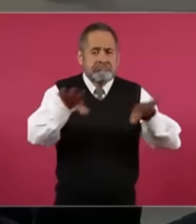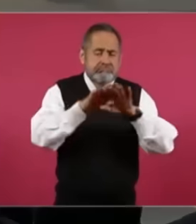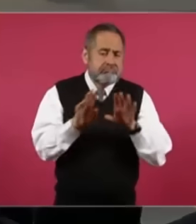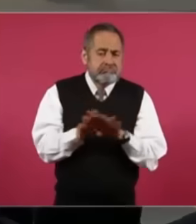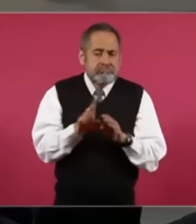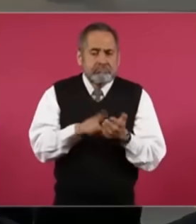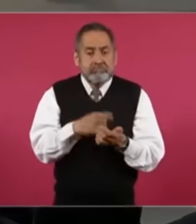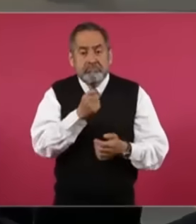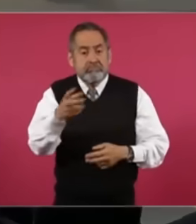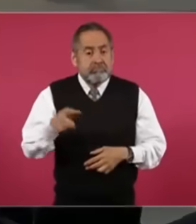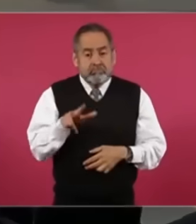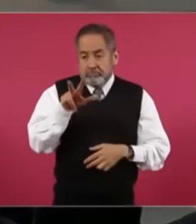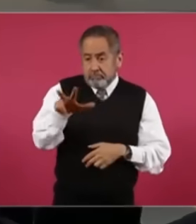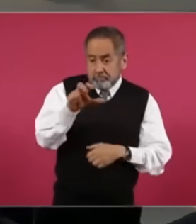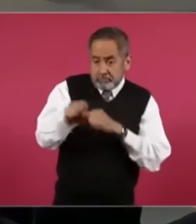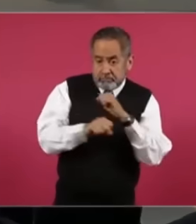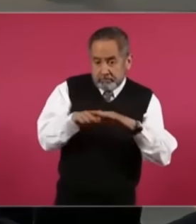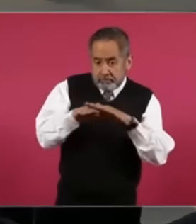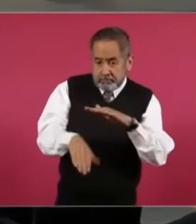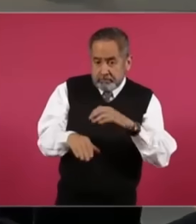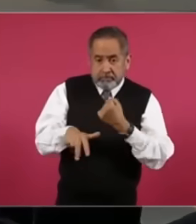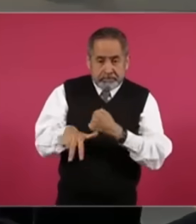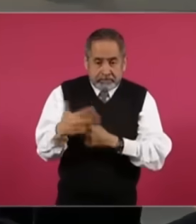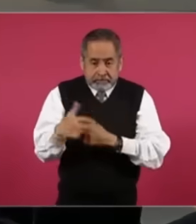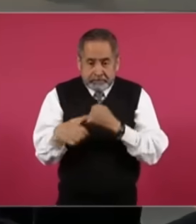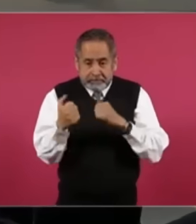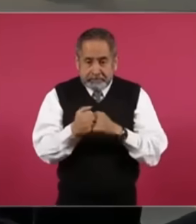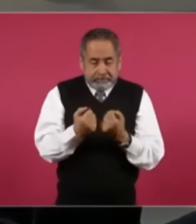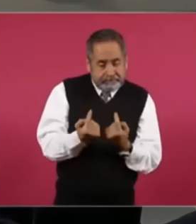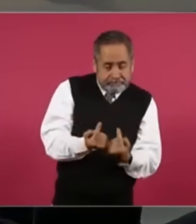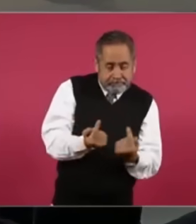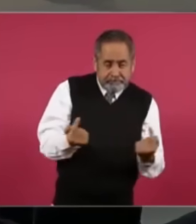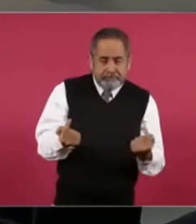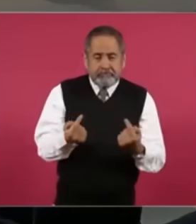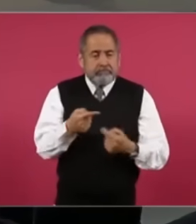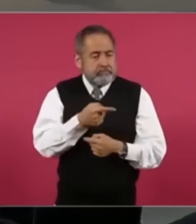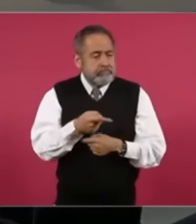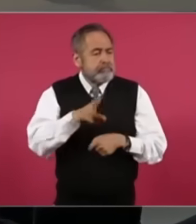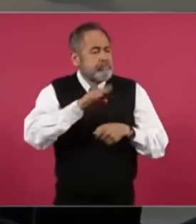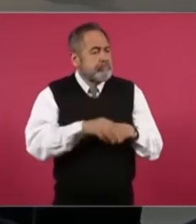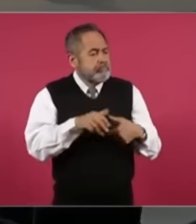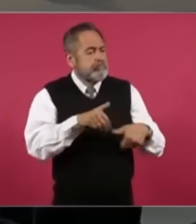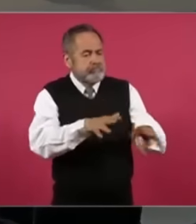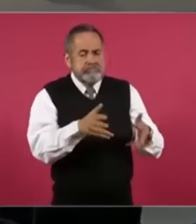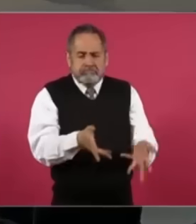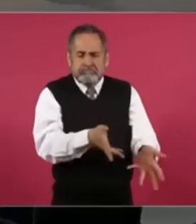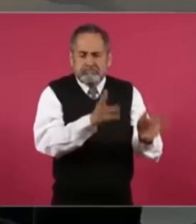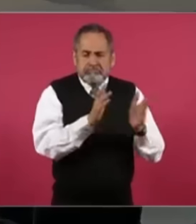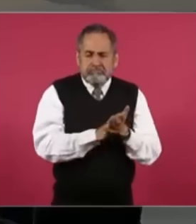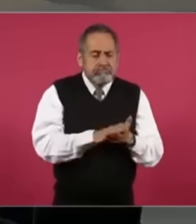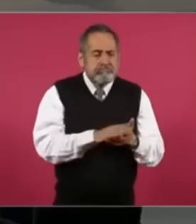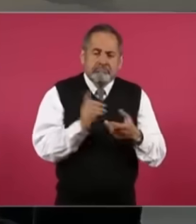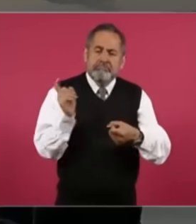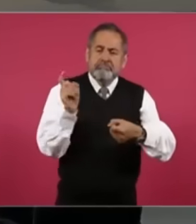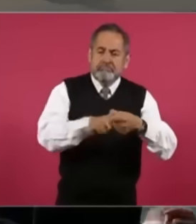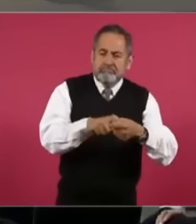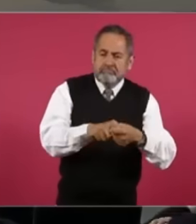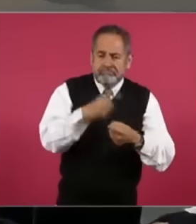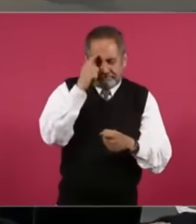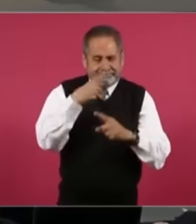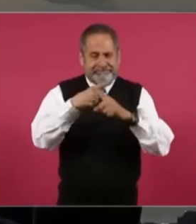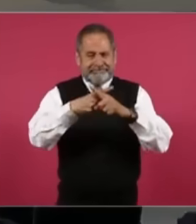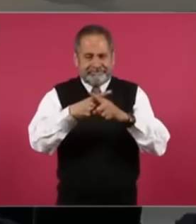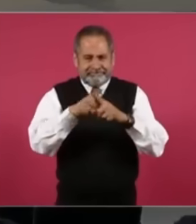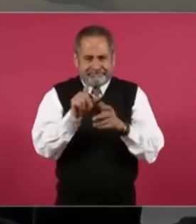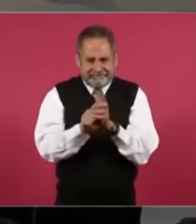incluso menores de edad, mayores de 13 años, se les permite tener una cuenta en esa red social. Y en esa